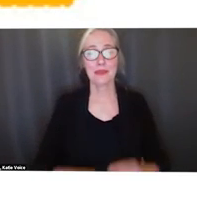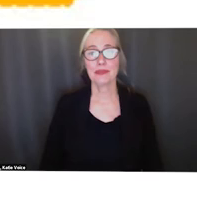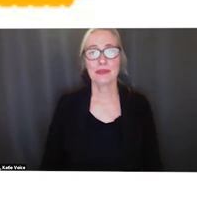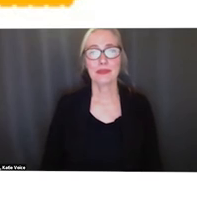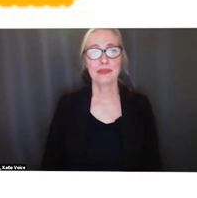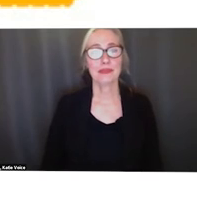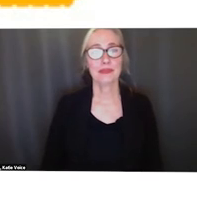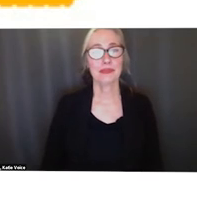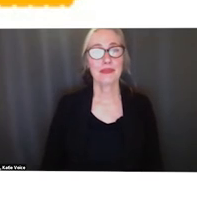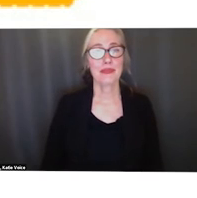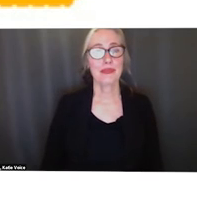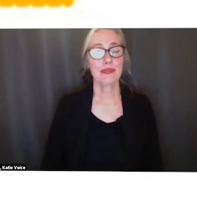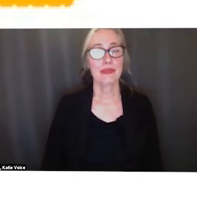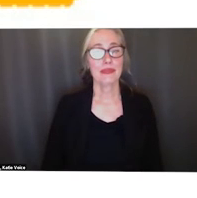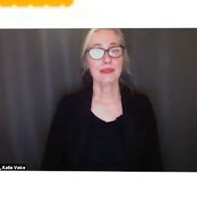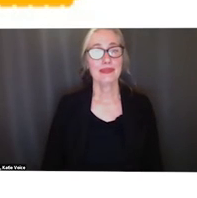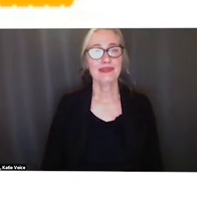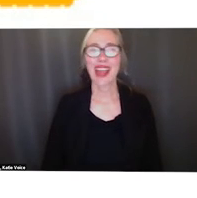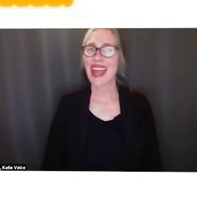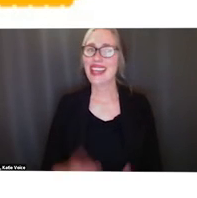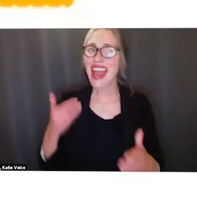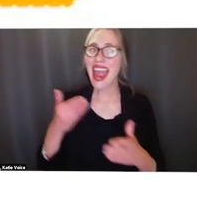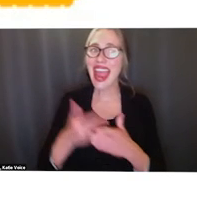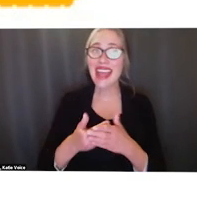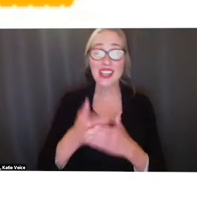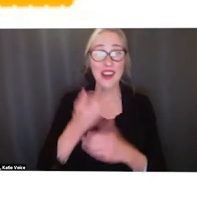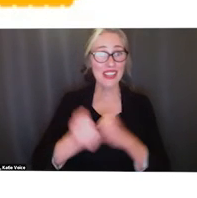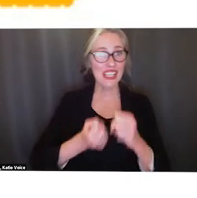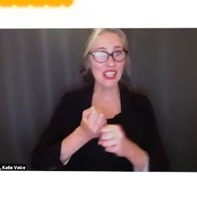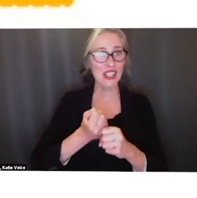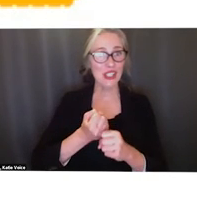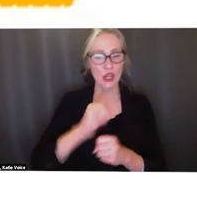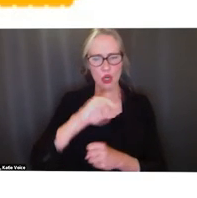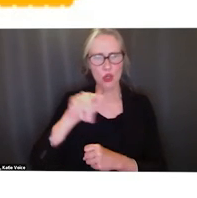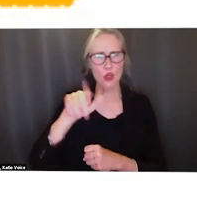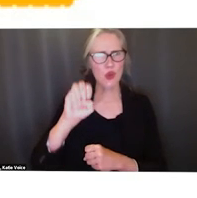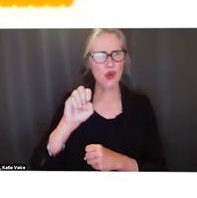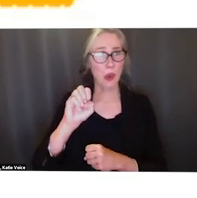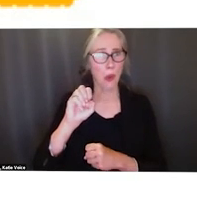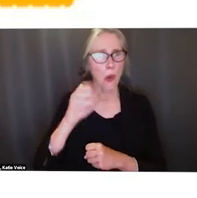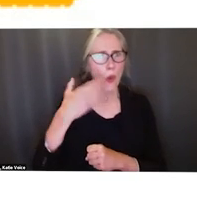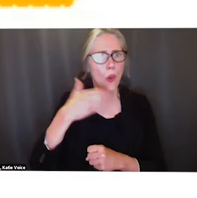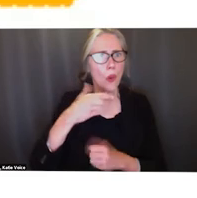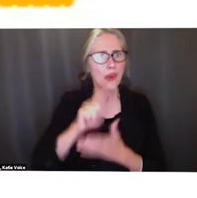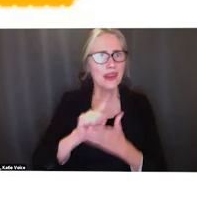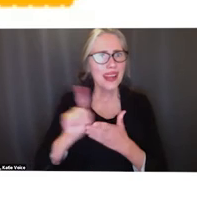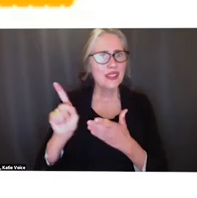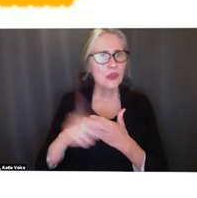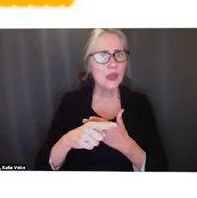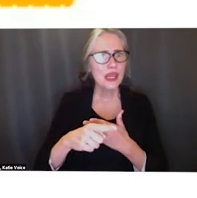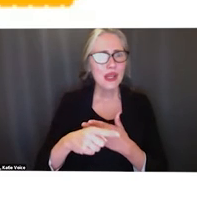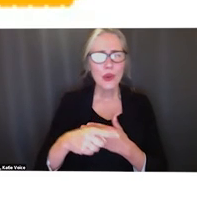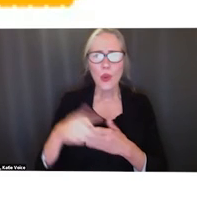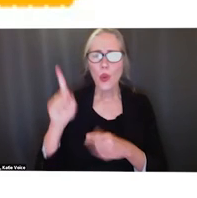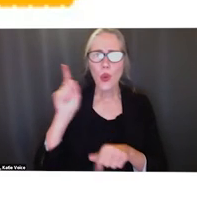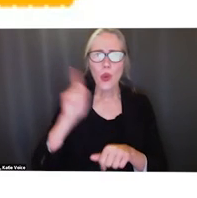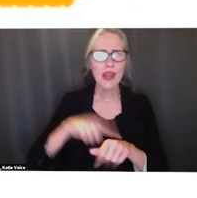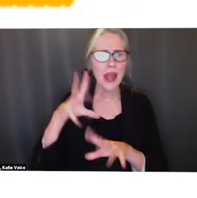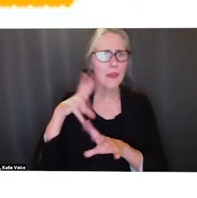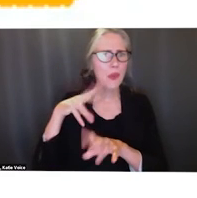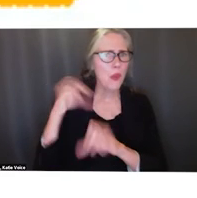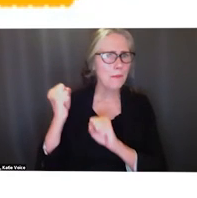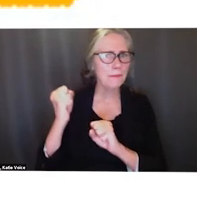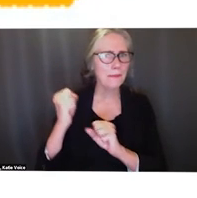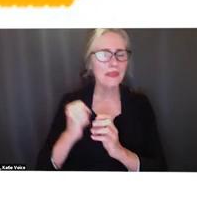Y ya nos estamos acercando a junio, ya la semana que viene es junio. Para finales de esta semana,